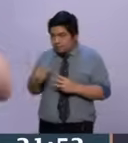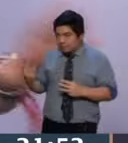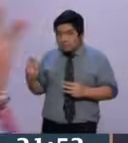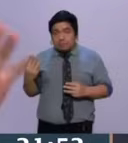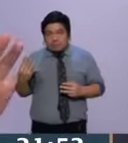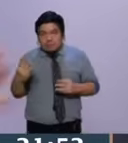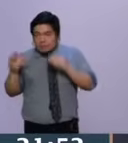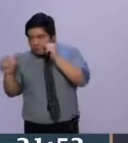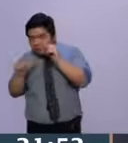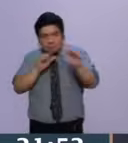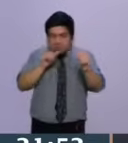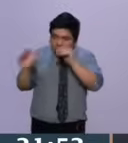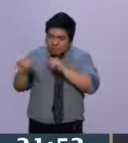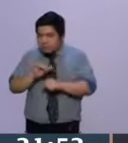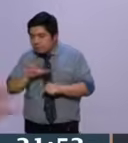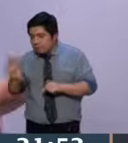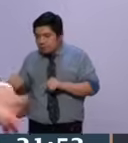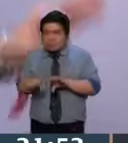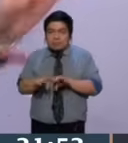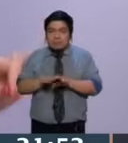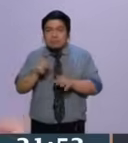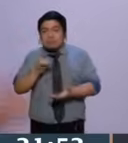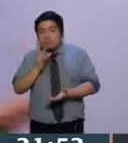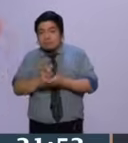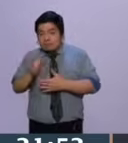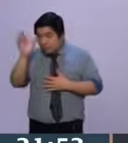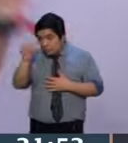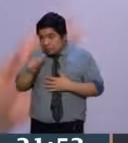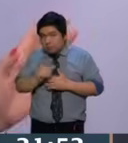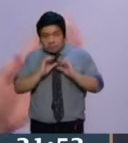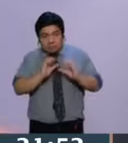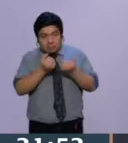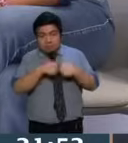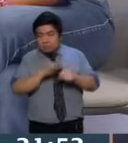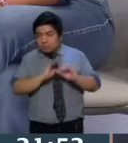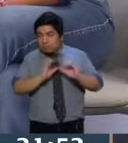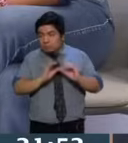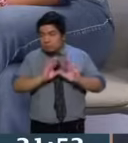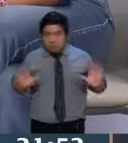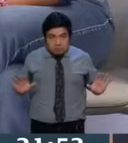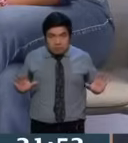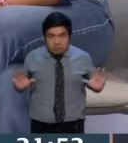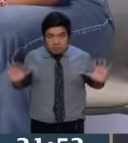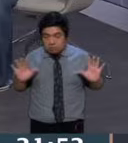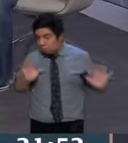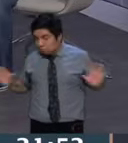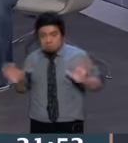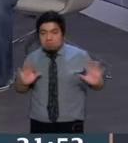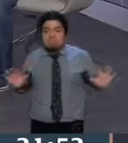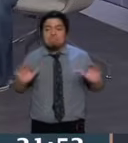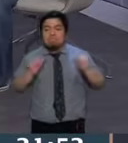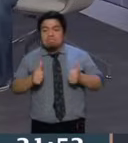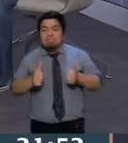podamos estar o no de acuerdo en las maneras en las que se ha ejercido, en lo que sí estamos de acuerdo, menos las tres, es que el sistema de cuidados tiene que haber. Sin duda. Eso ¿Hay tiene que consenso ser. sobre eso? Sobre eso hay consenso